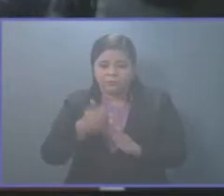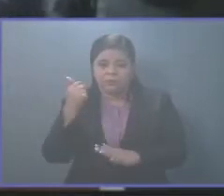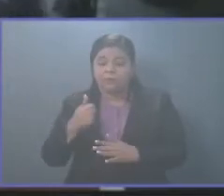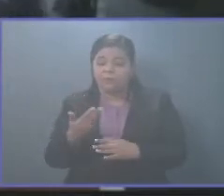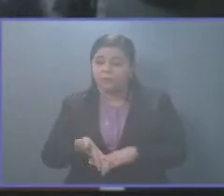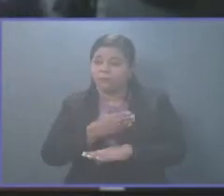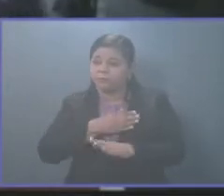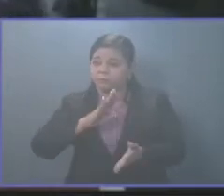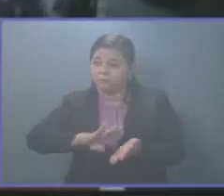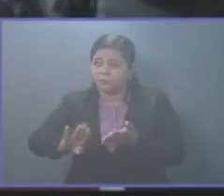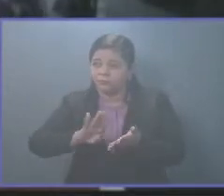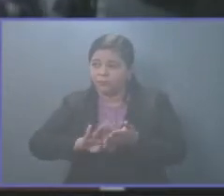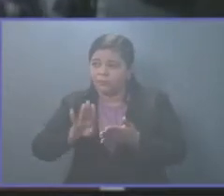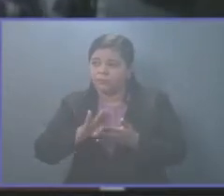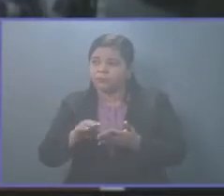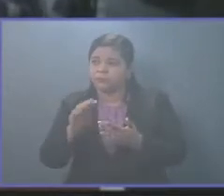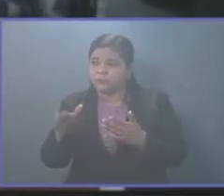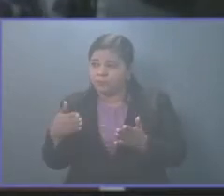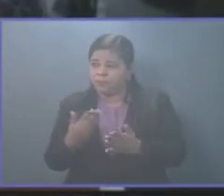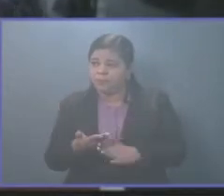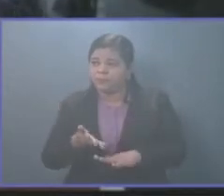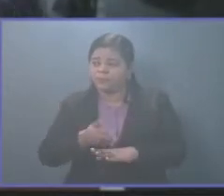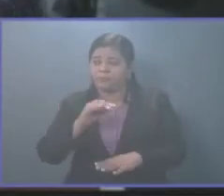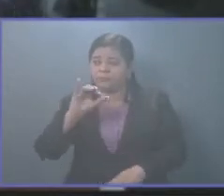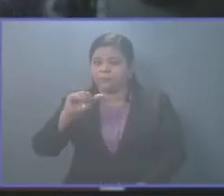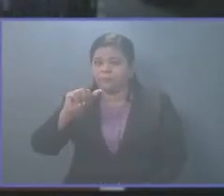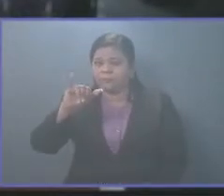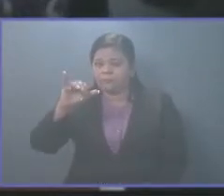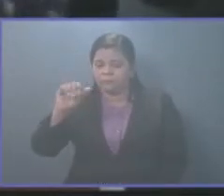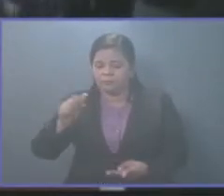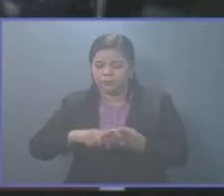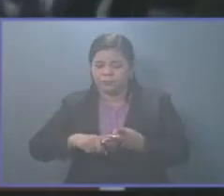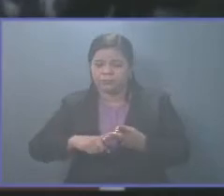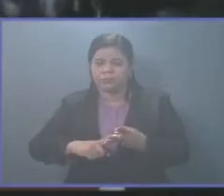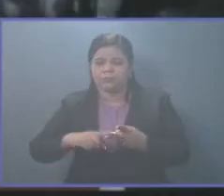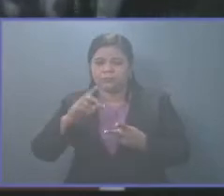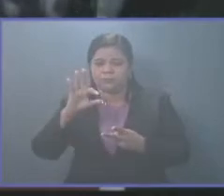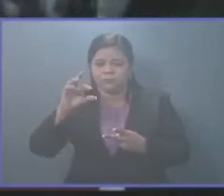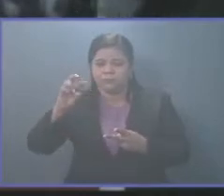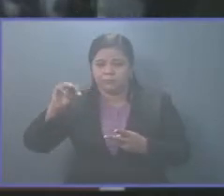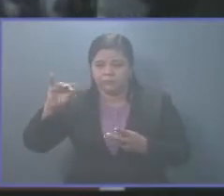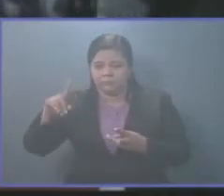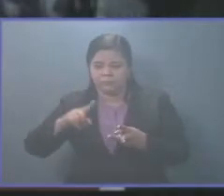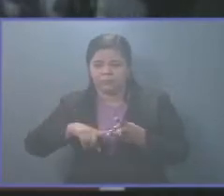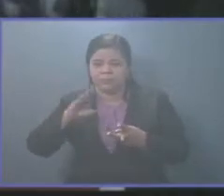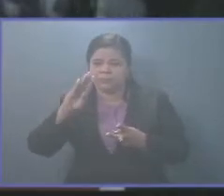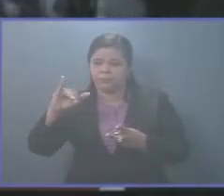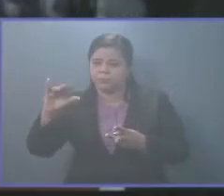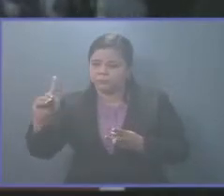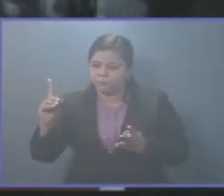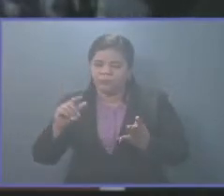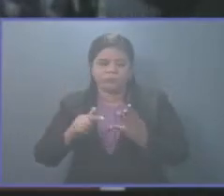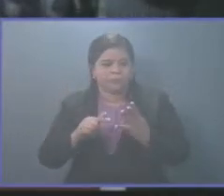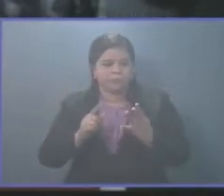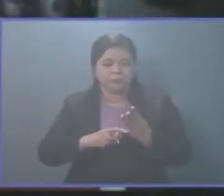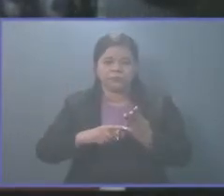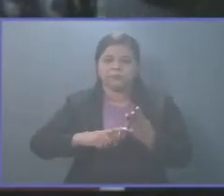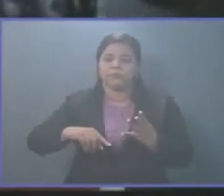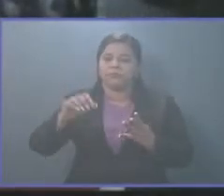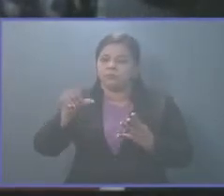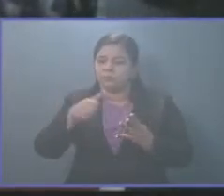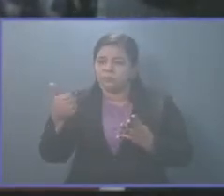sido aportado por el YAICA, por el FMI, Banco Mundial, el BID, y el restante 29.5 de la